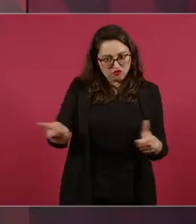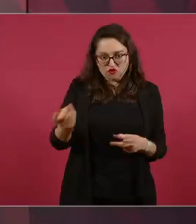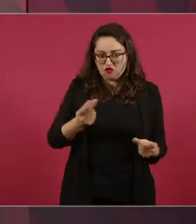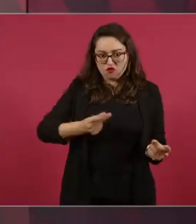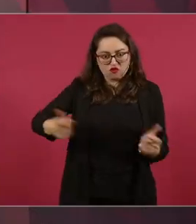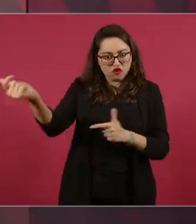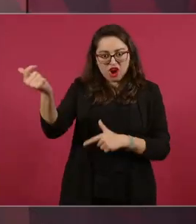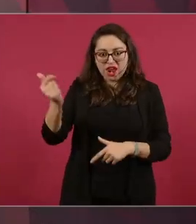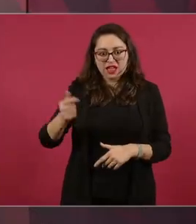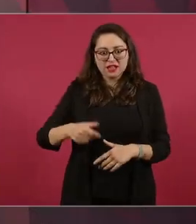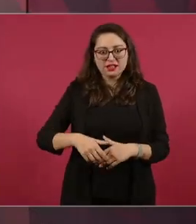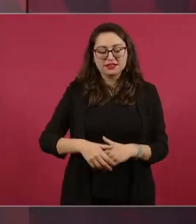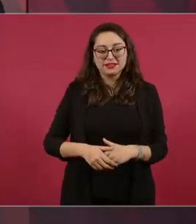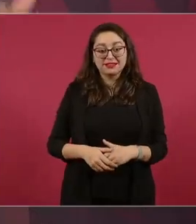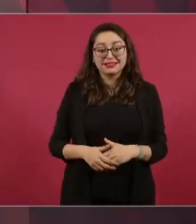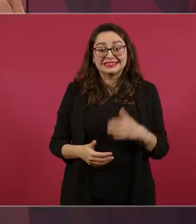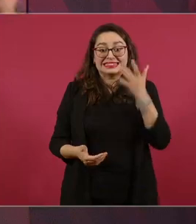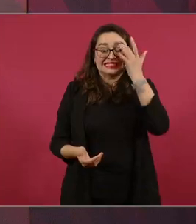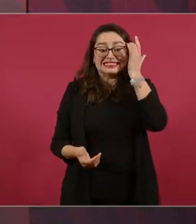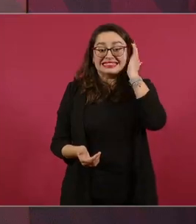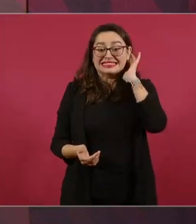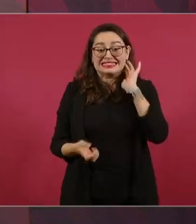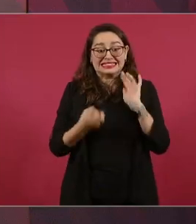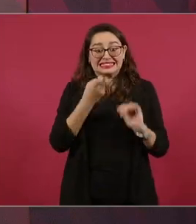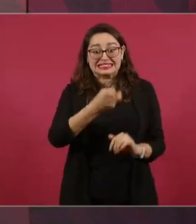eso los jóvenes, pues.